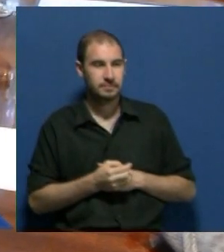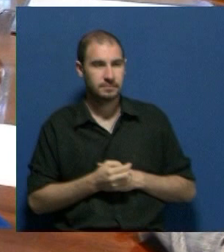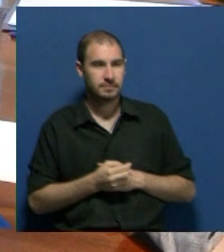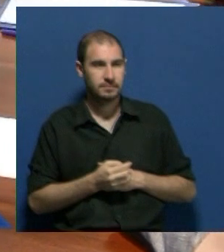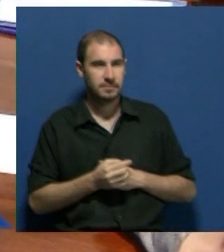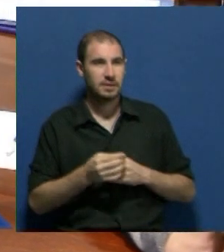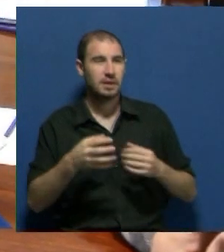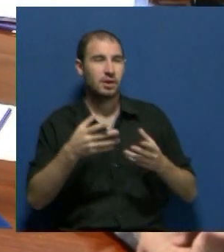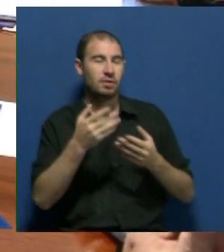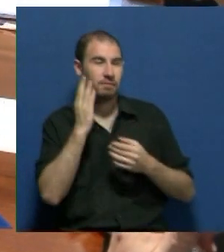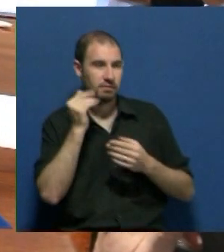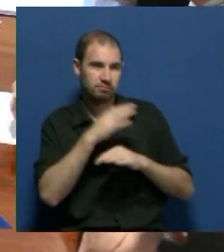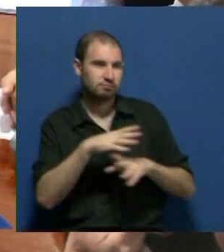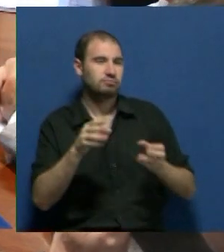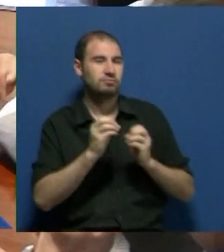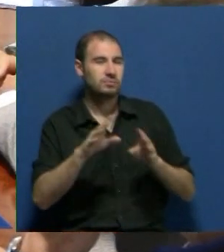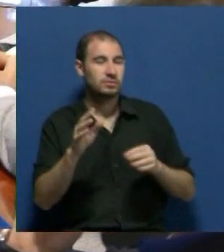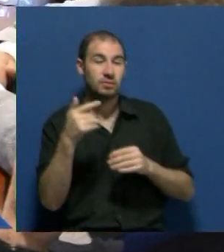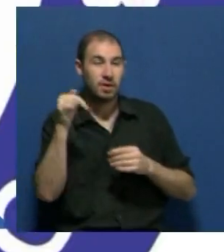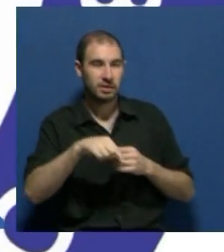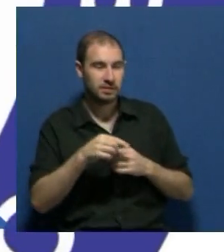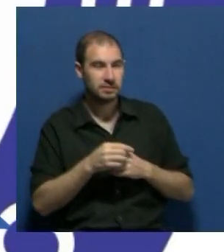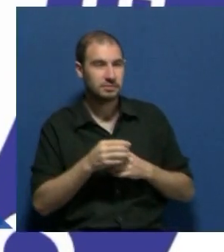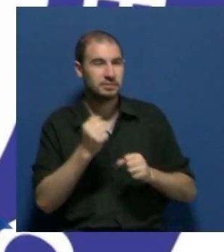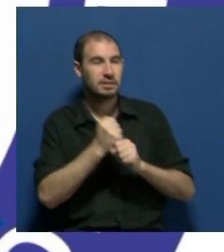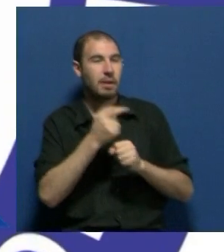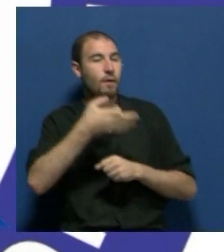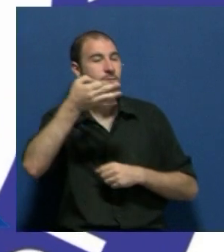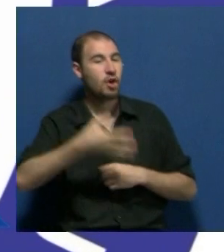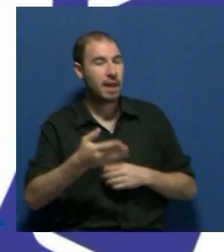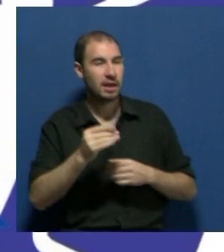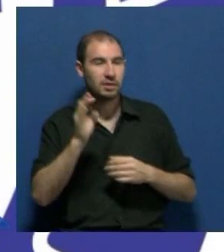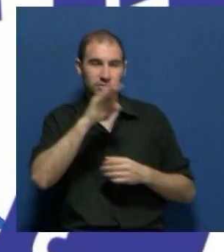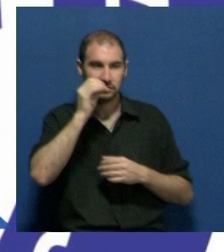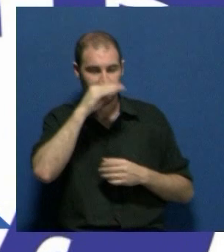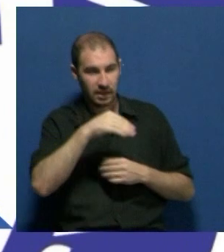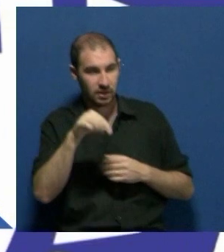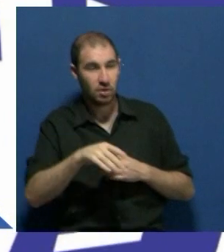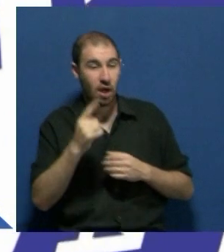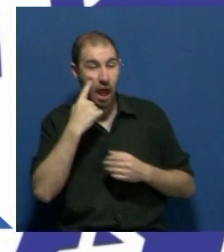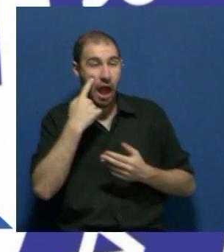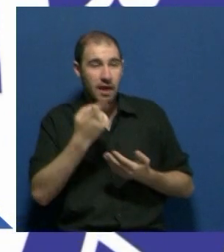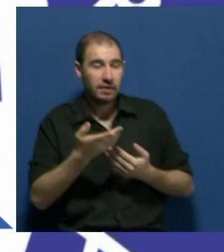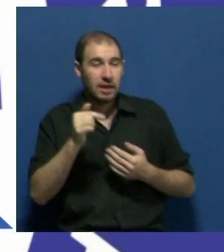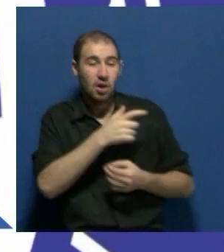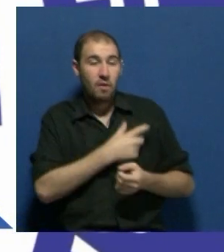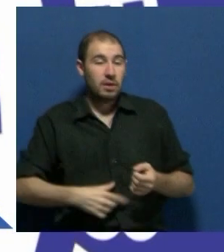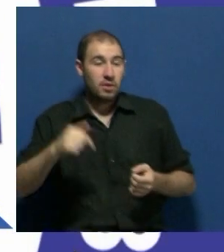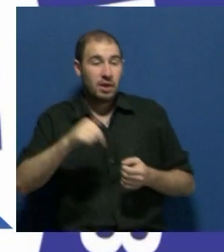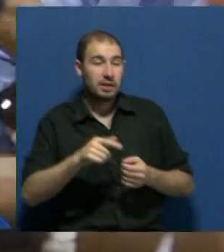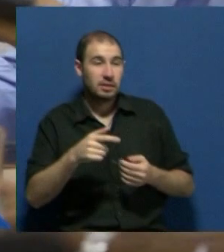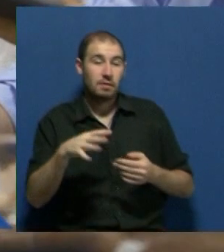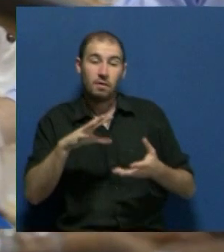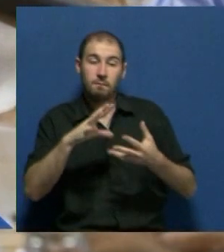redes sociales, todo lo que tenemos, los trabajos formales, informales, ver que este gobierno cambie este